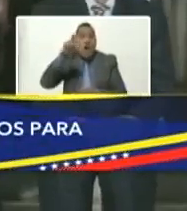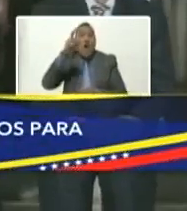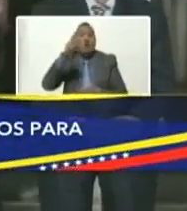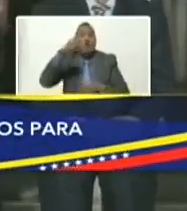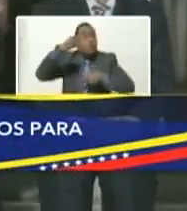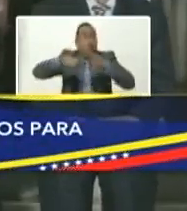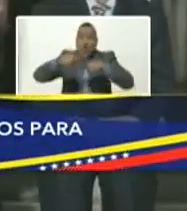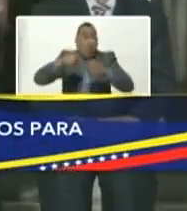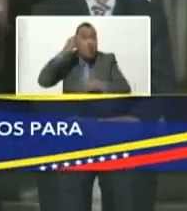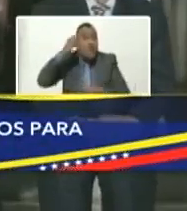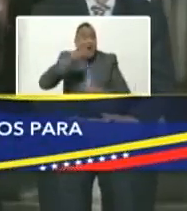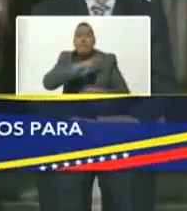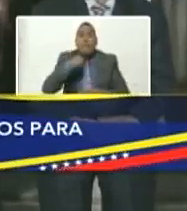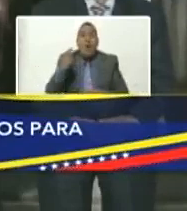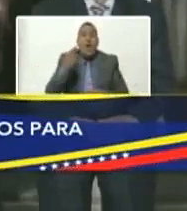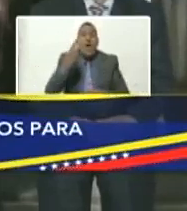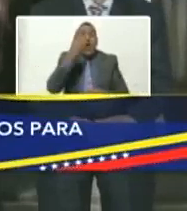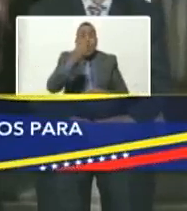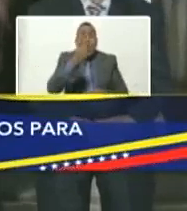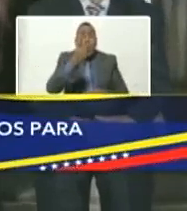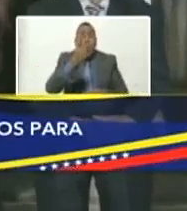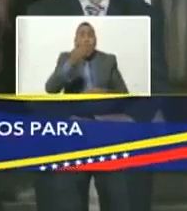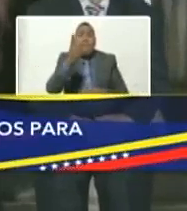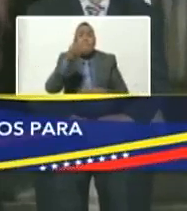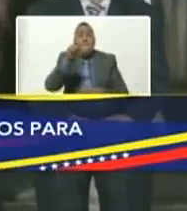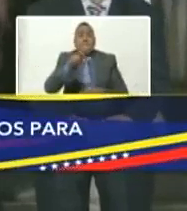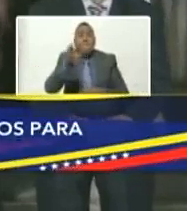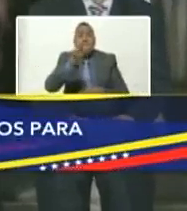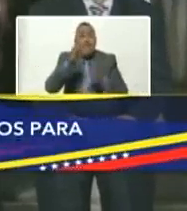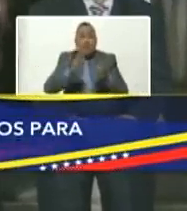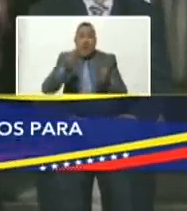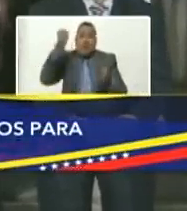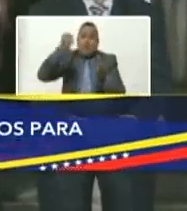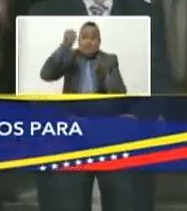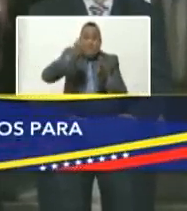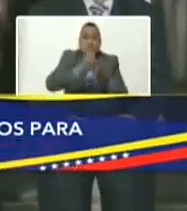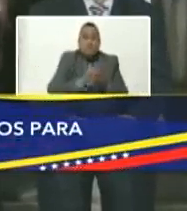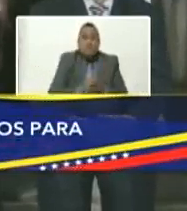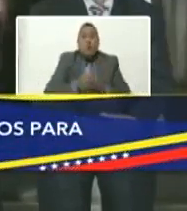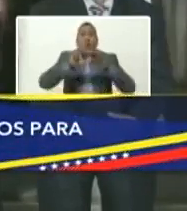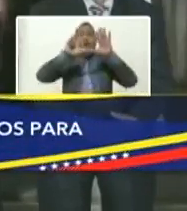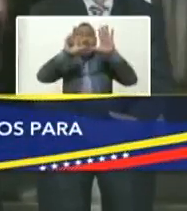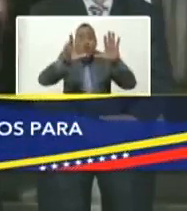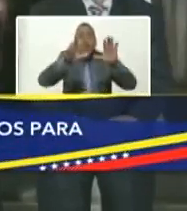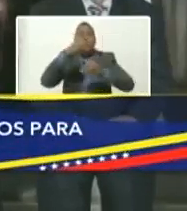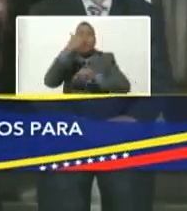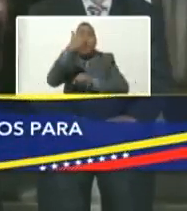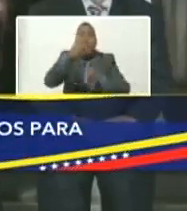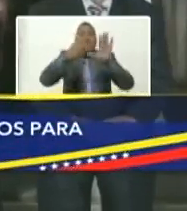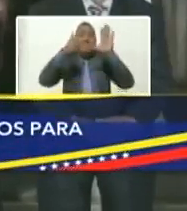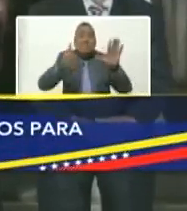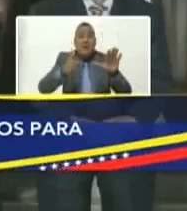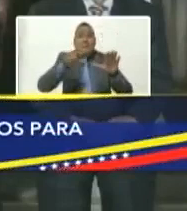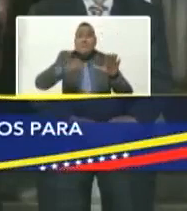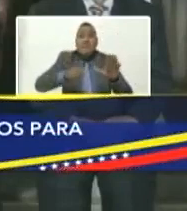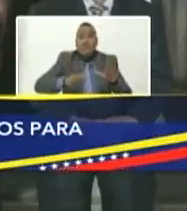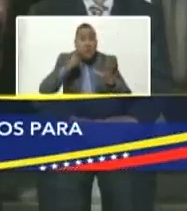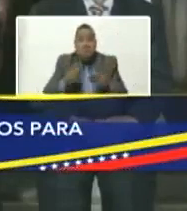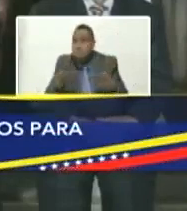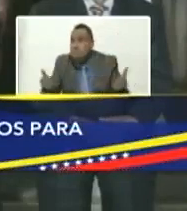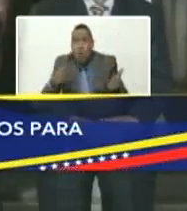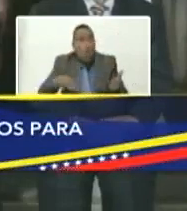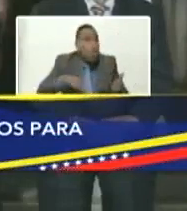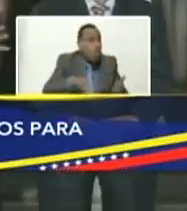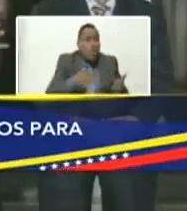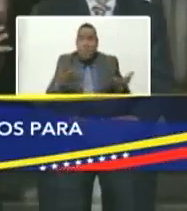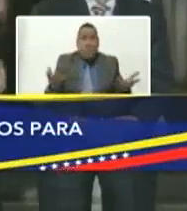venezolanos por día. Hay 836 desaparecidos registrados legalmente en las instituciones.